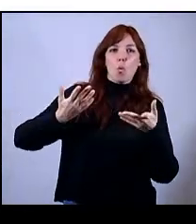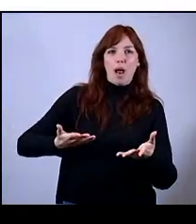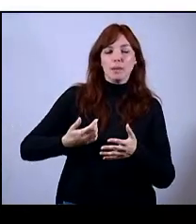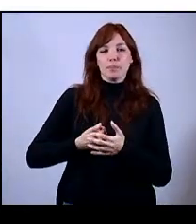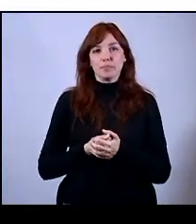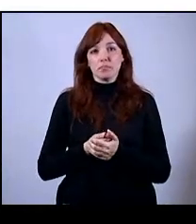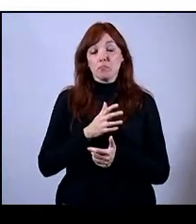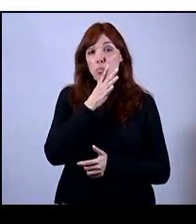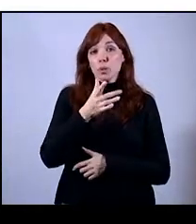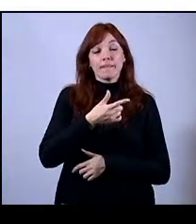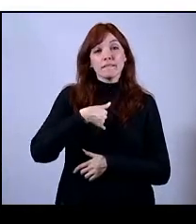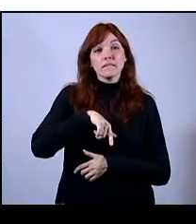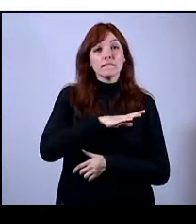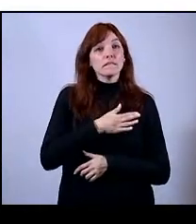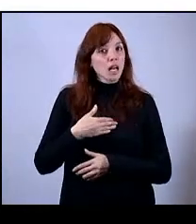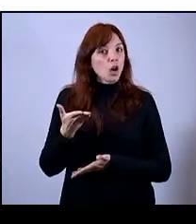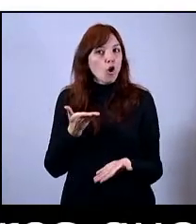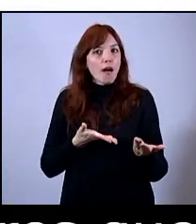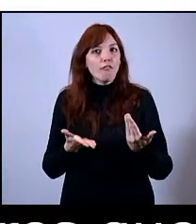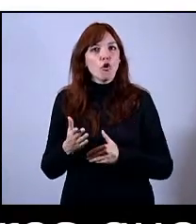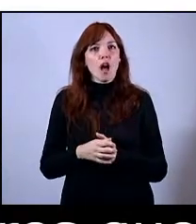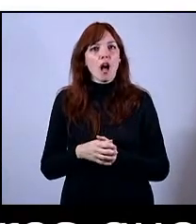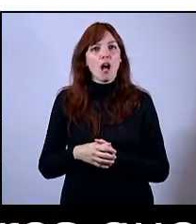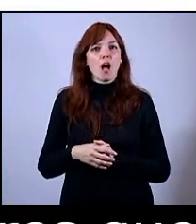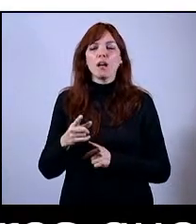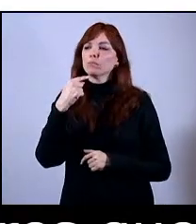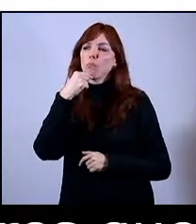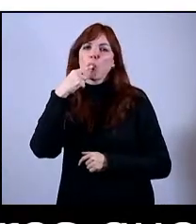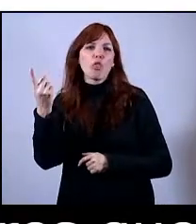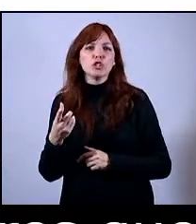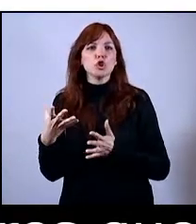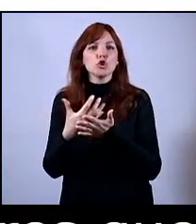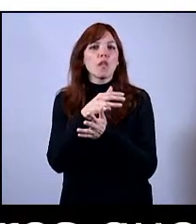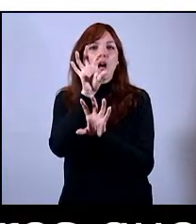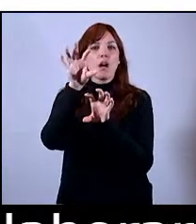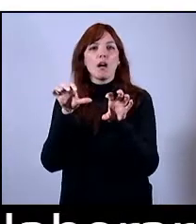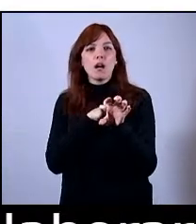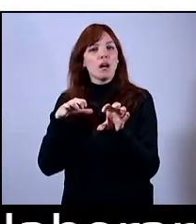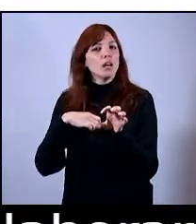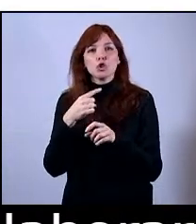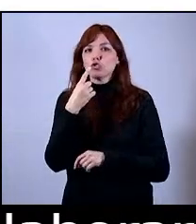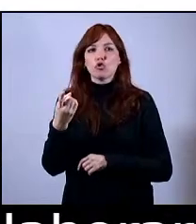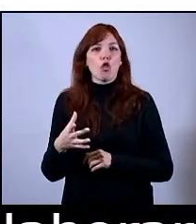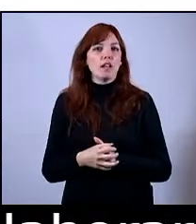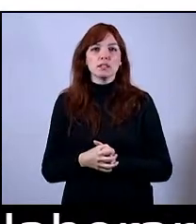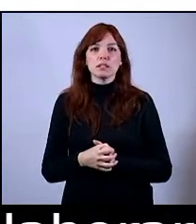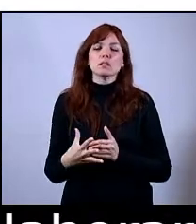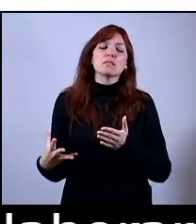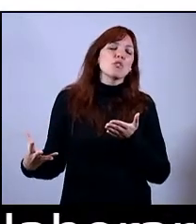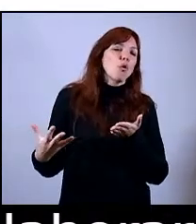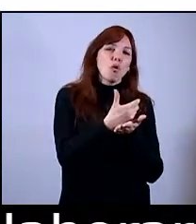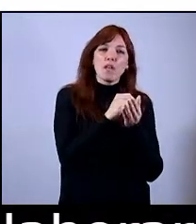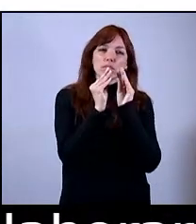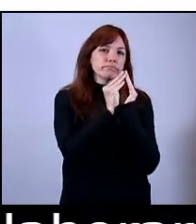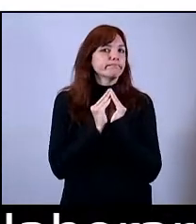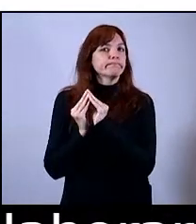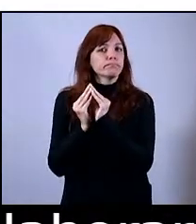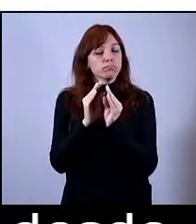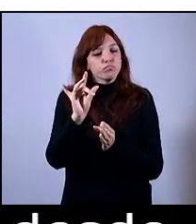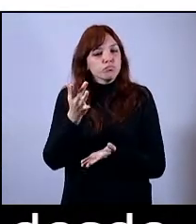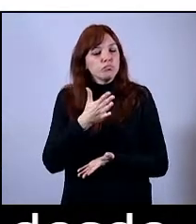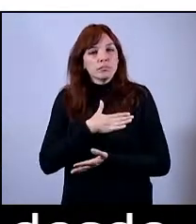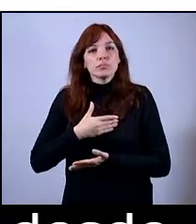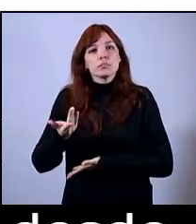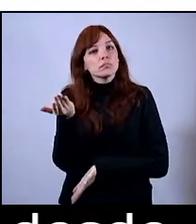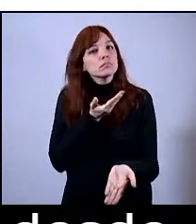porque nosotros lo que queremos es colaborar y se lo hemos dicho todas las comunidades autónomas, desde la primera a la última. Queremos colaborar